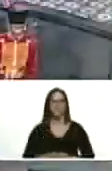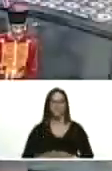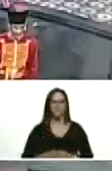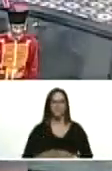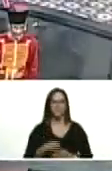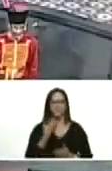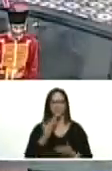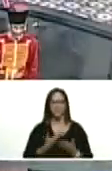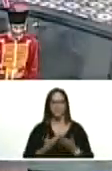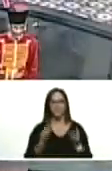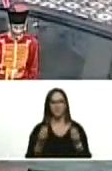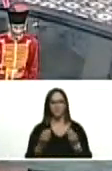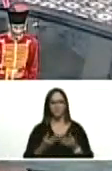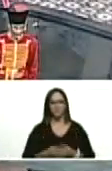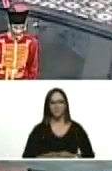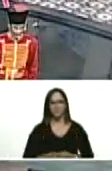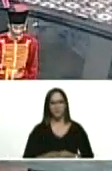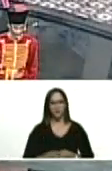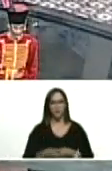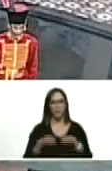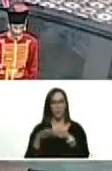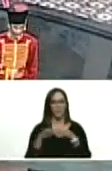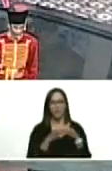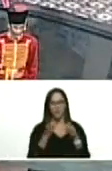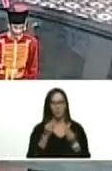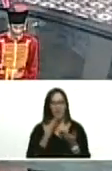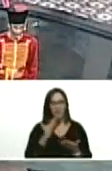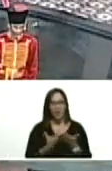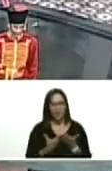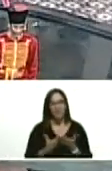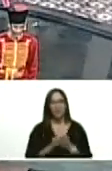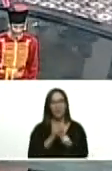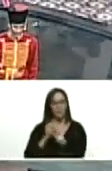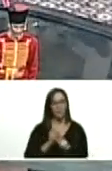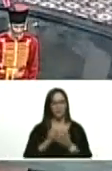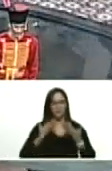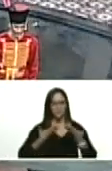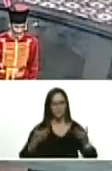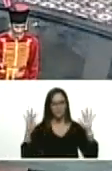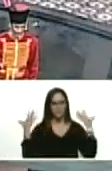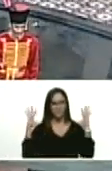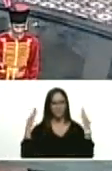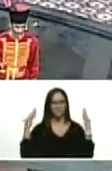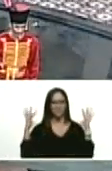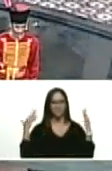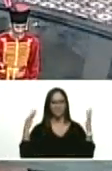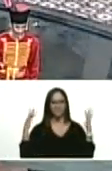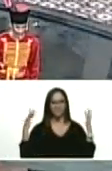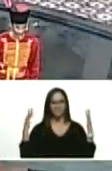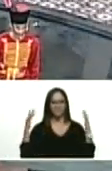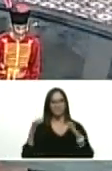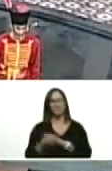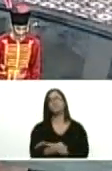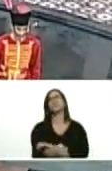¡Venceremos! Muchas gracias, compañero. Muchas gracias, camaradas. Muchas gracias.